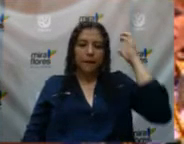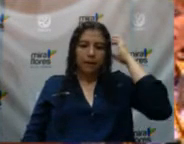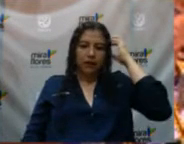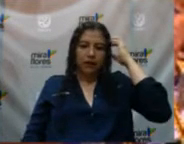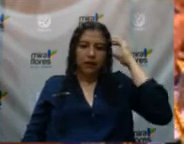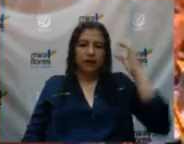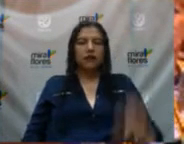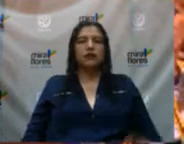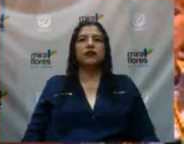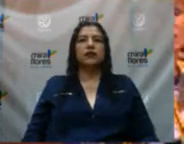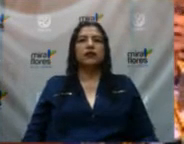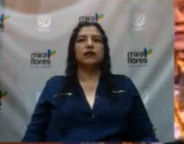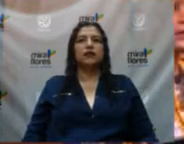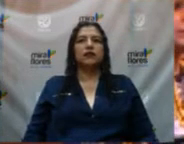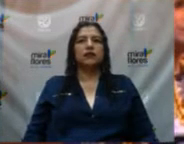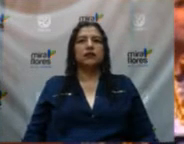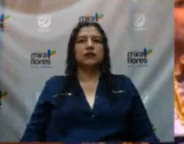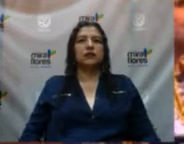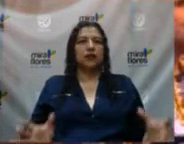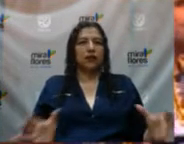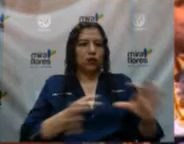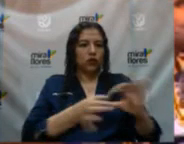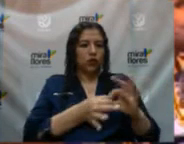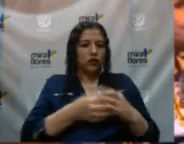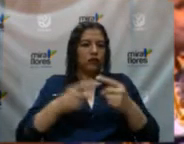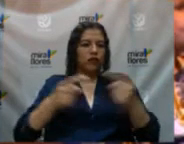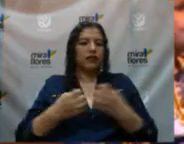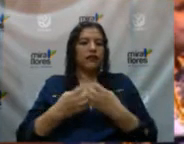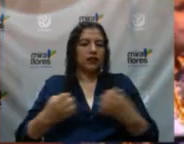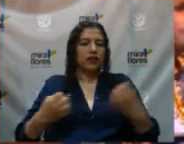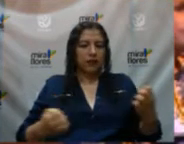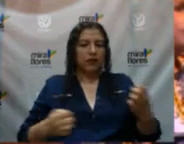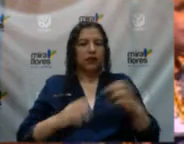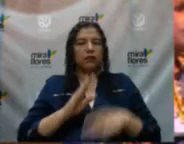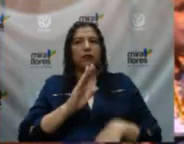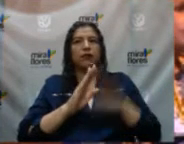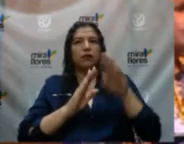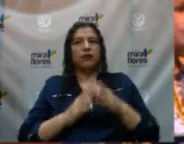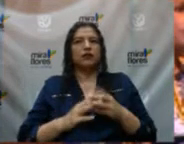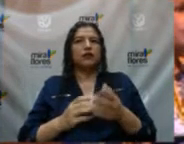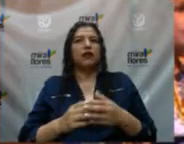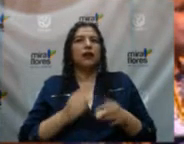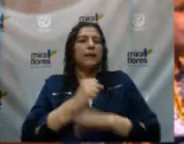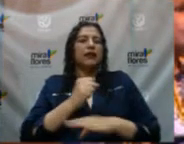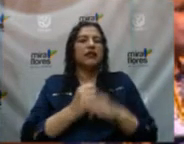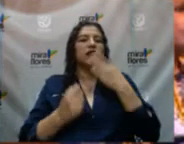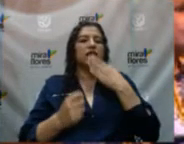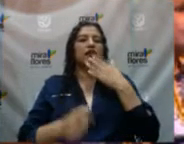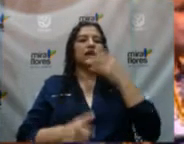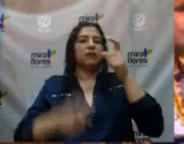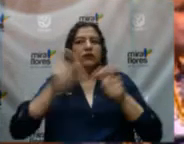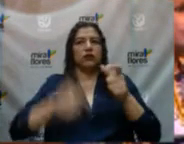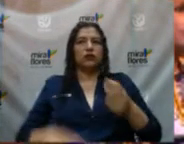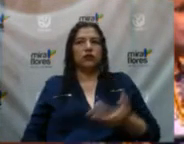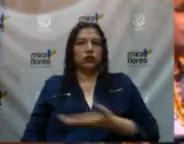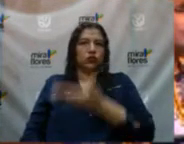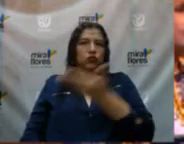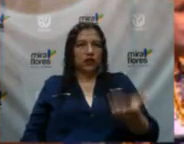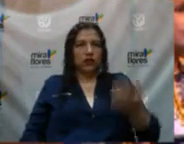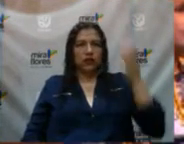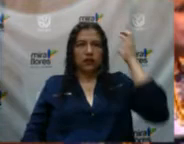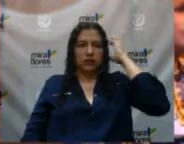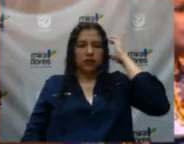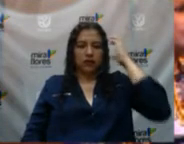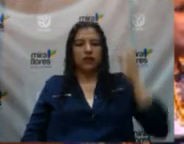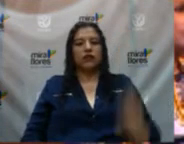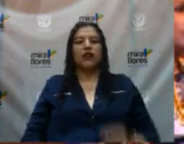la conjunción de una serie de elementos, pero fundamentalmente su gente. Ustedes son Miraflores.